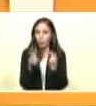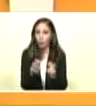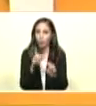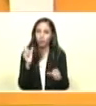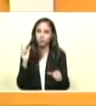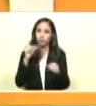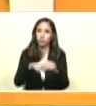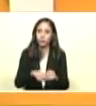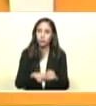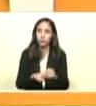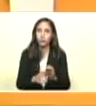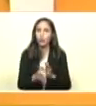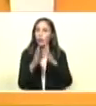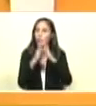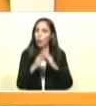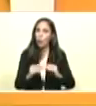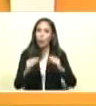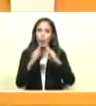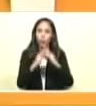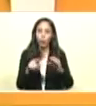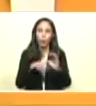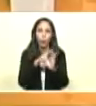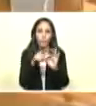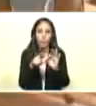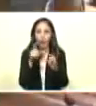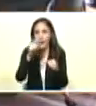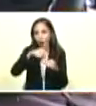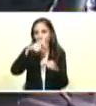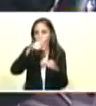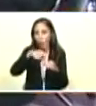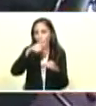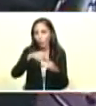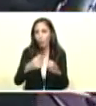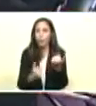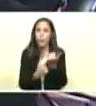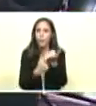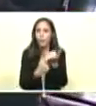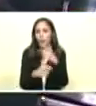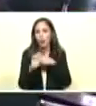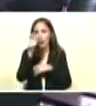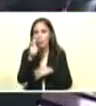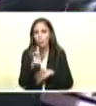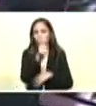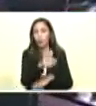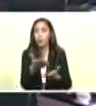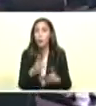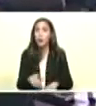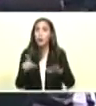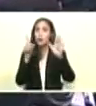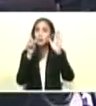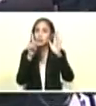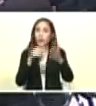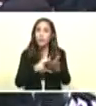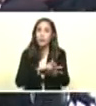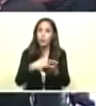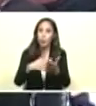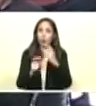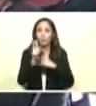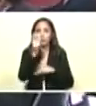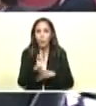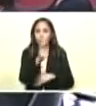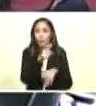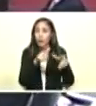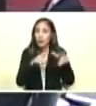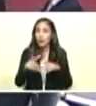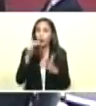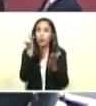integren el Petro a sus actividades internas de apoyo a los trabajadores del país. Son más de 6 millones de trabajadores que están inscritos